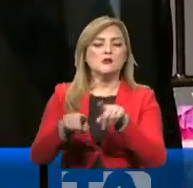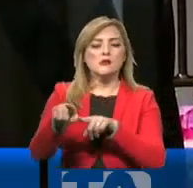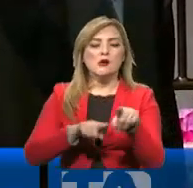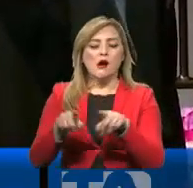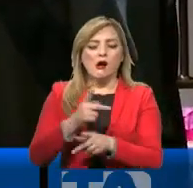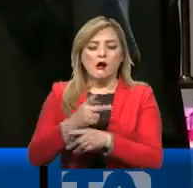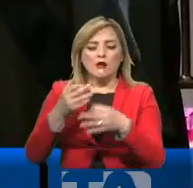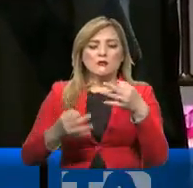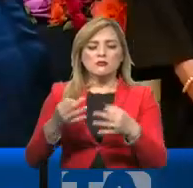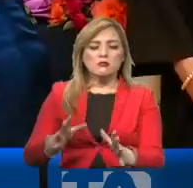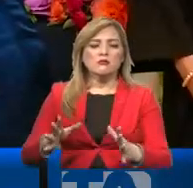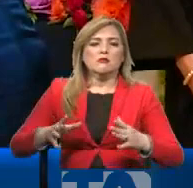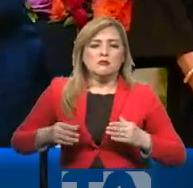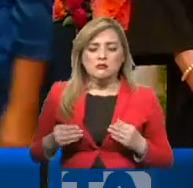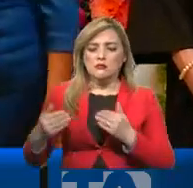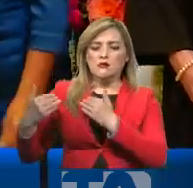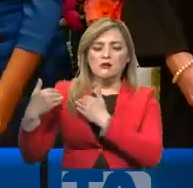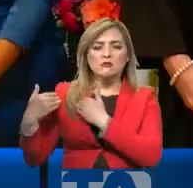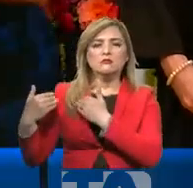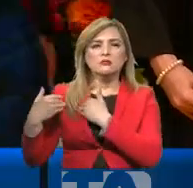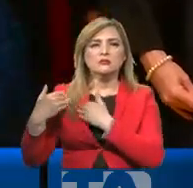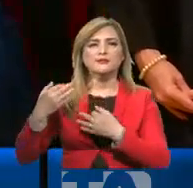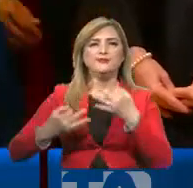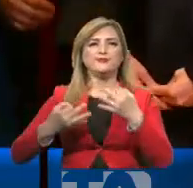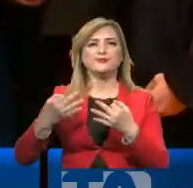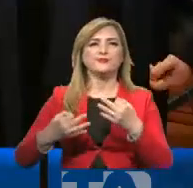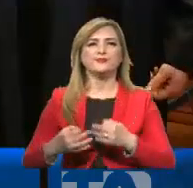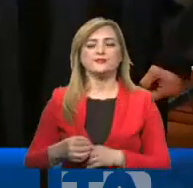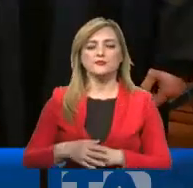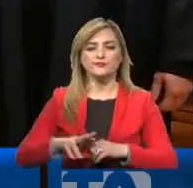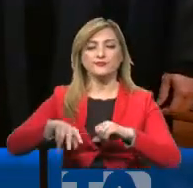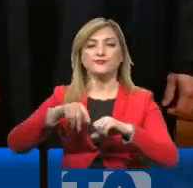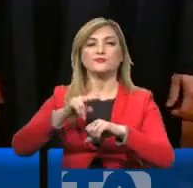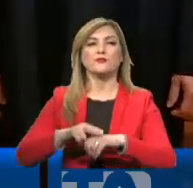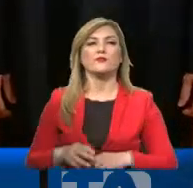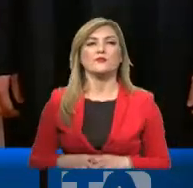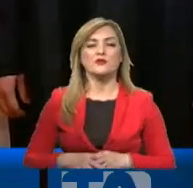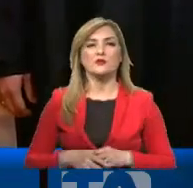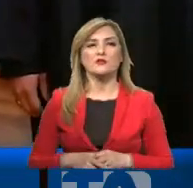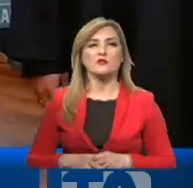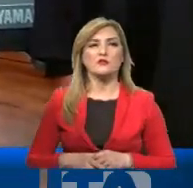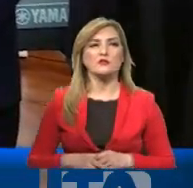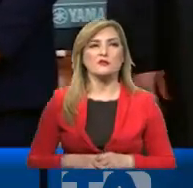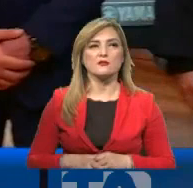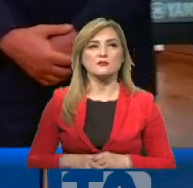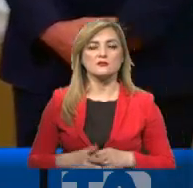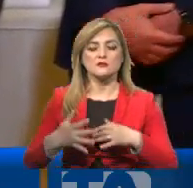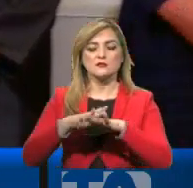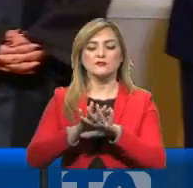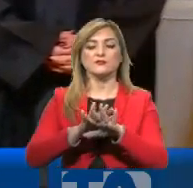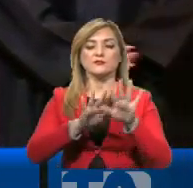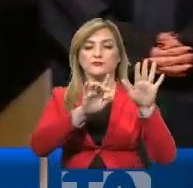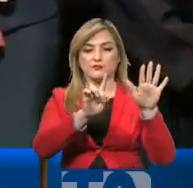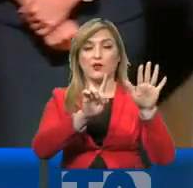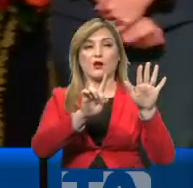Judicatura asumen la responsabilidad de ser la cara visible de la justicia en la Corte Nacional. Los magistrados titulares integran 4 de las